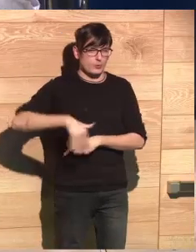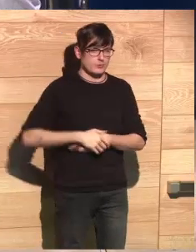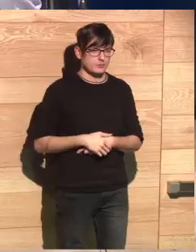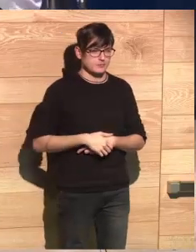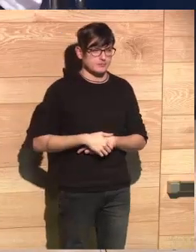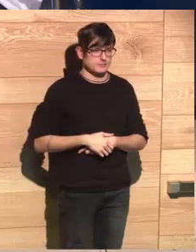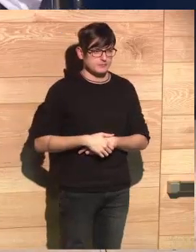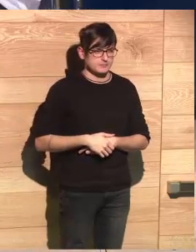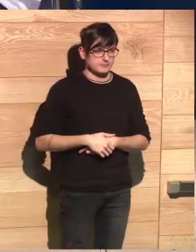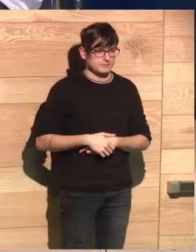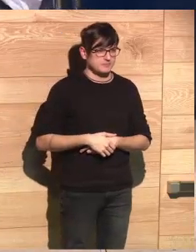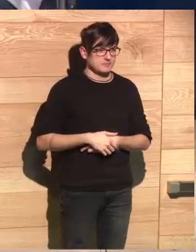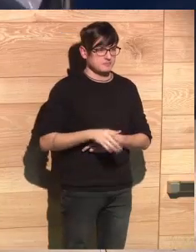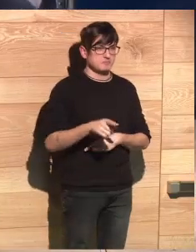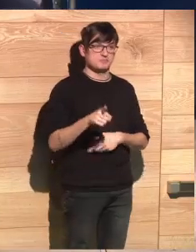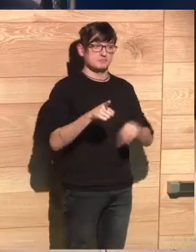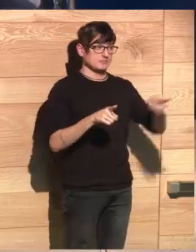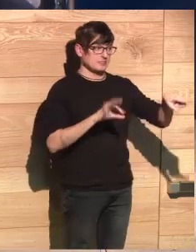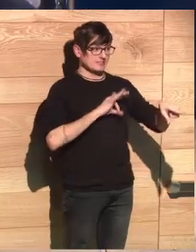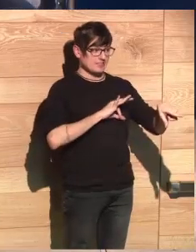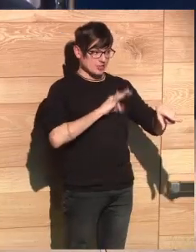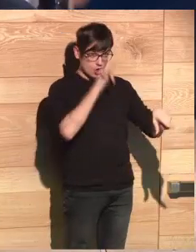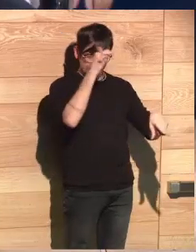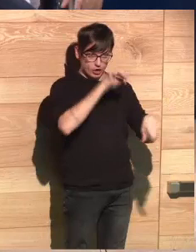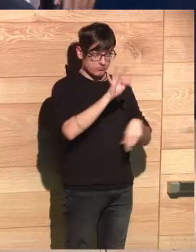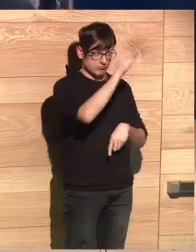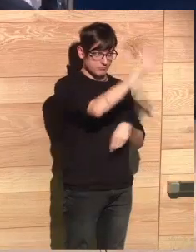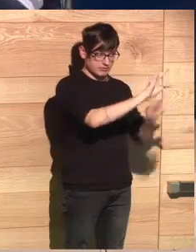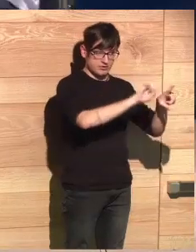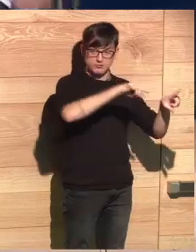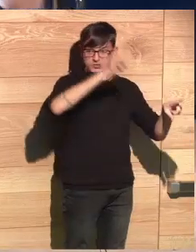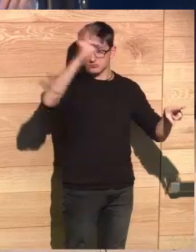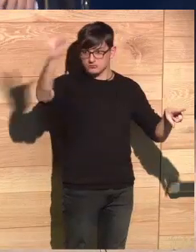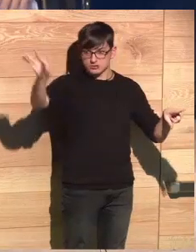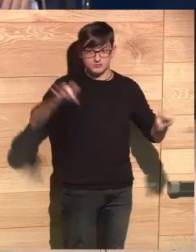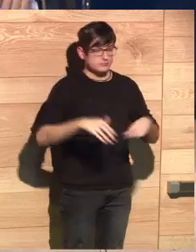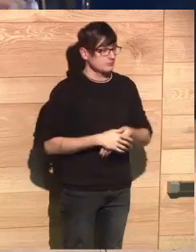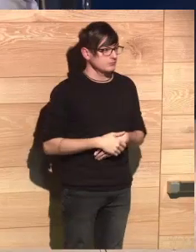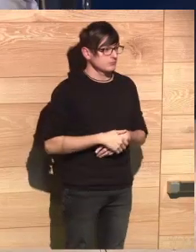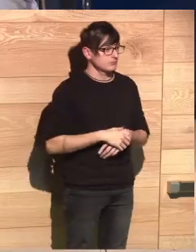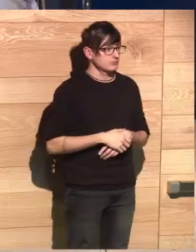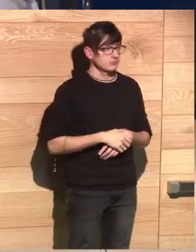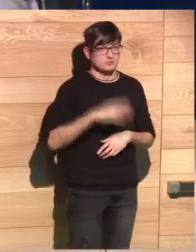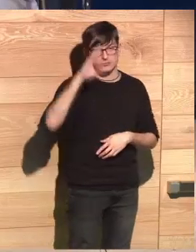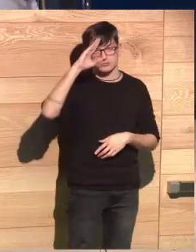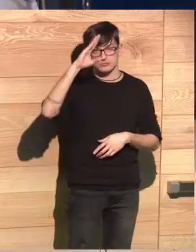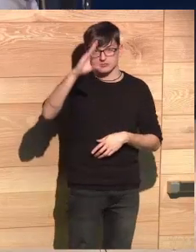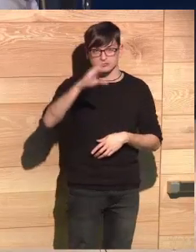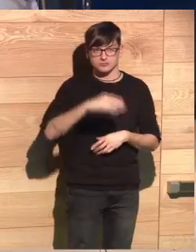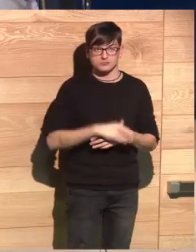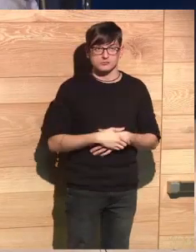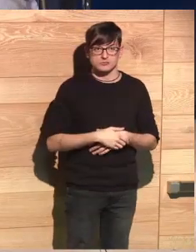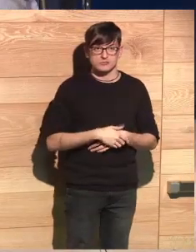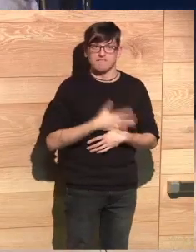que vamos con este señor y luego paso allí que tenemos dos preguntas. Este hombre lleva un rato con la mano. Hola, buenas. No se me